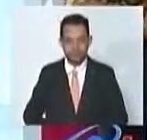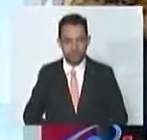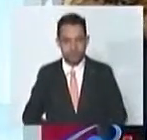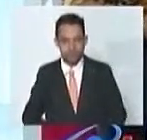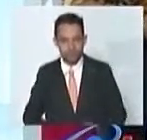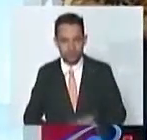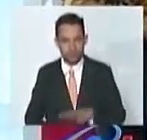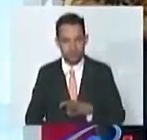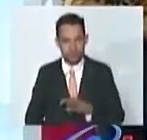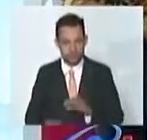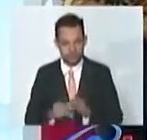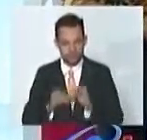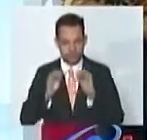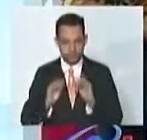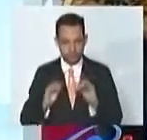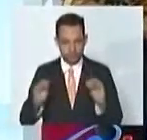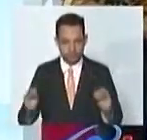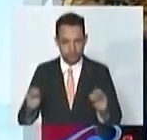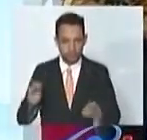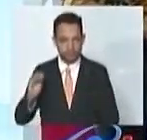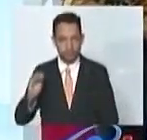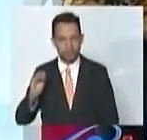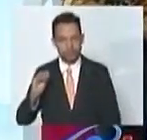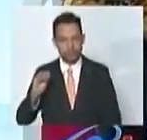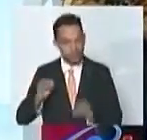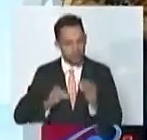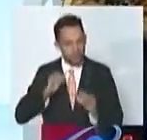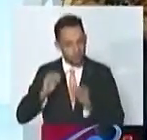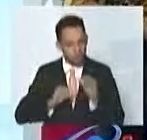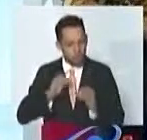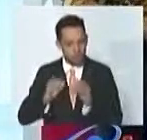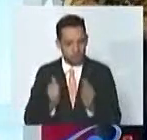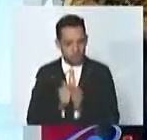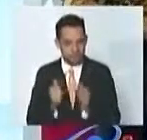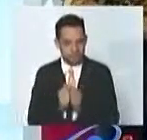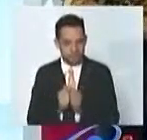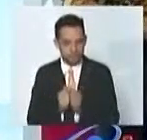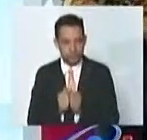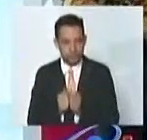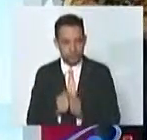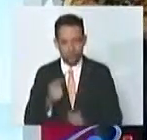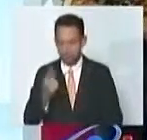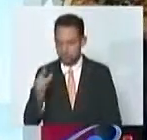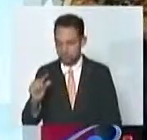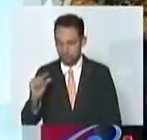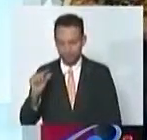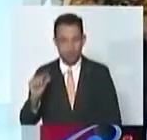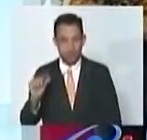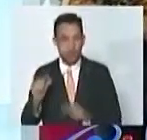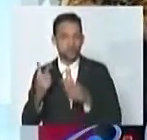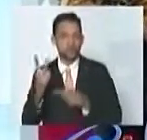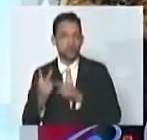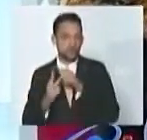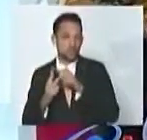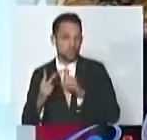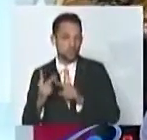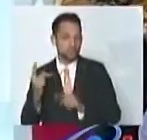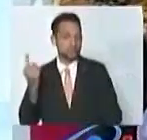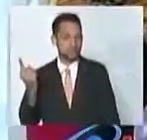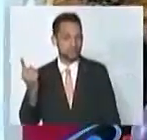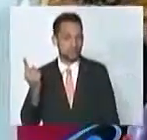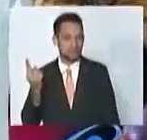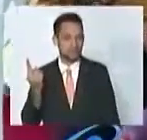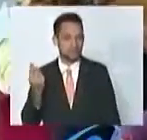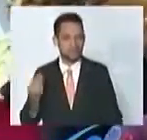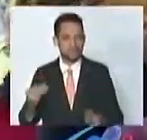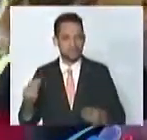Mire, es tan importante la parte de la fonoaudiología, que estos dos dispositivos que tengo en la mano me